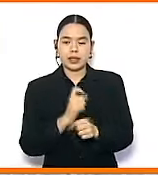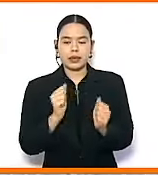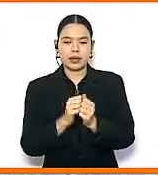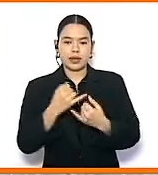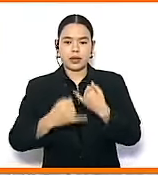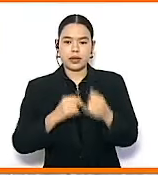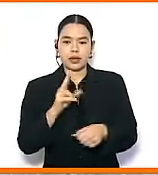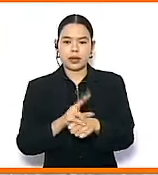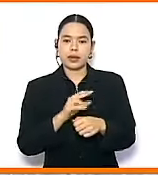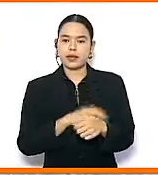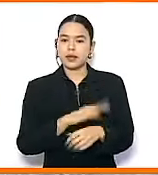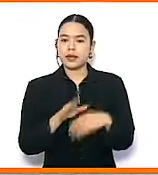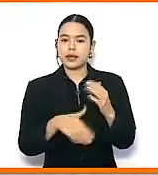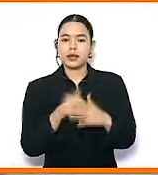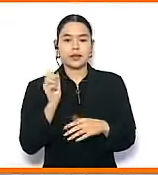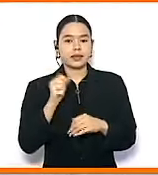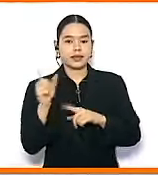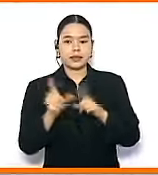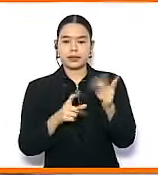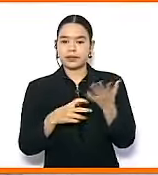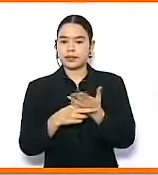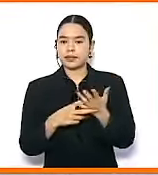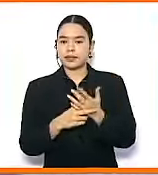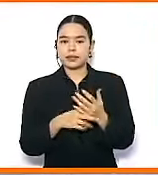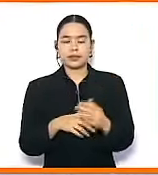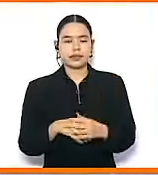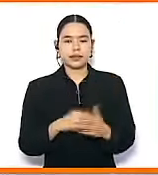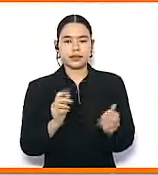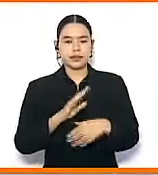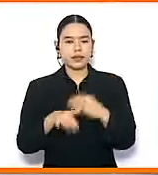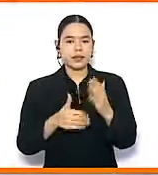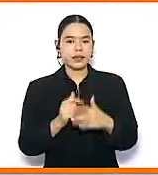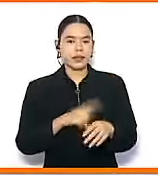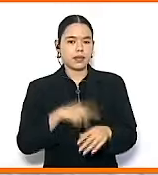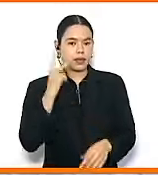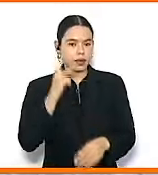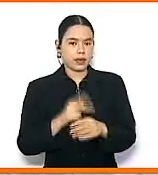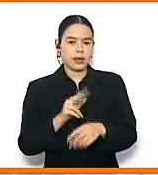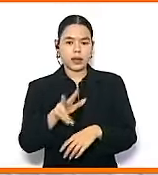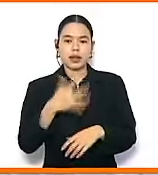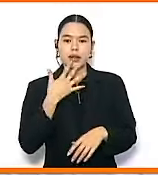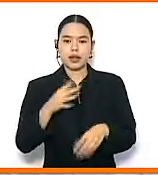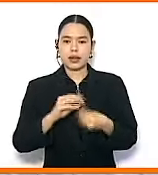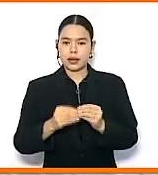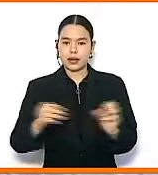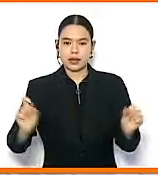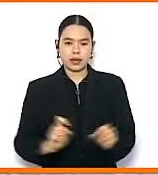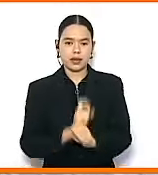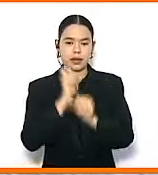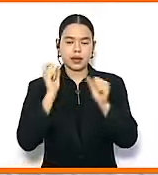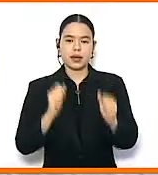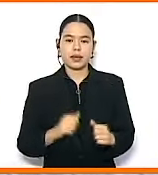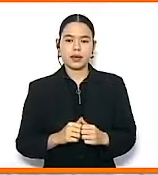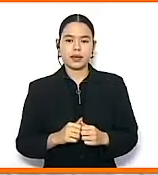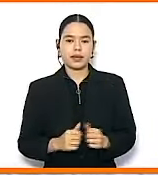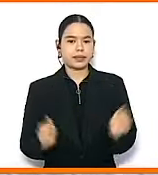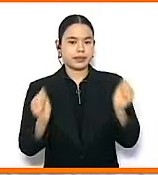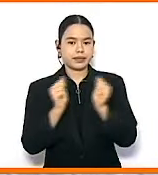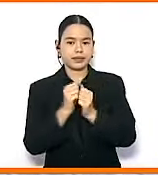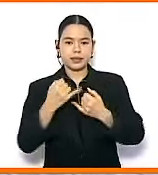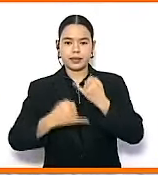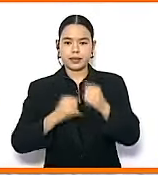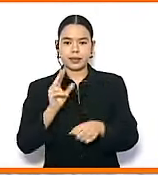3. Así es, ten tus jugadas en mano porque es momento de que conozcas esos tres afortunados números ganadores junto a Juga